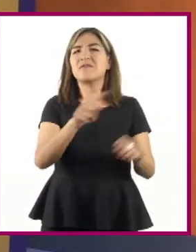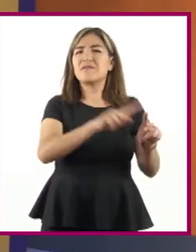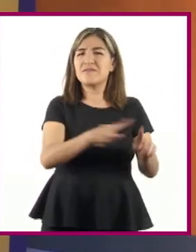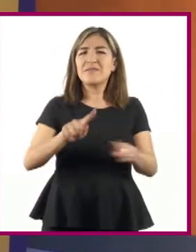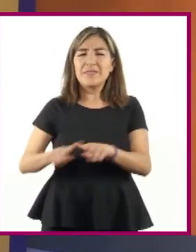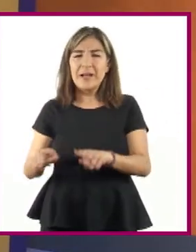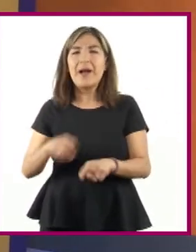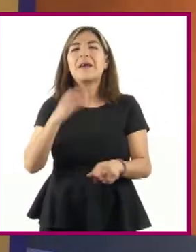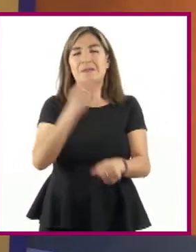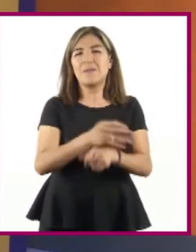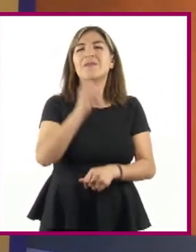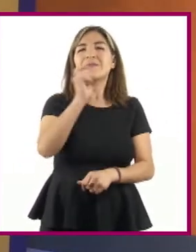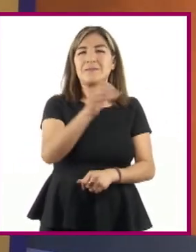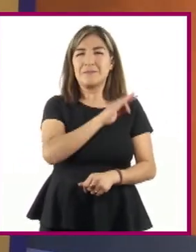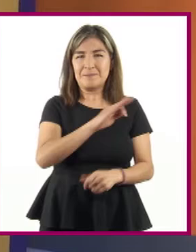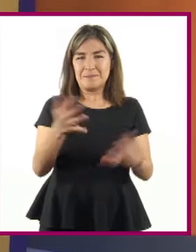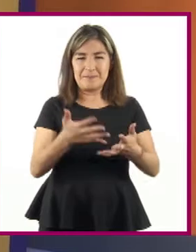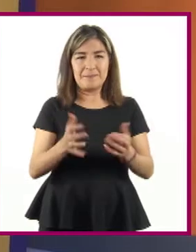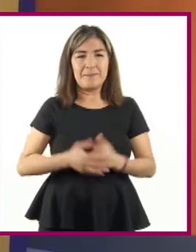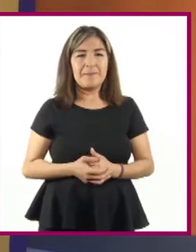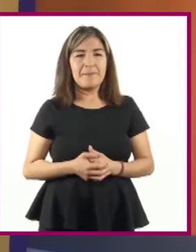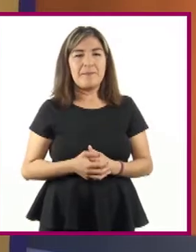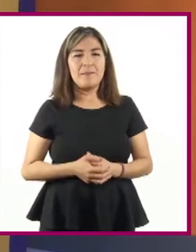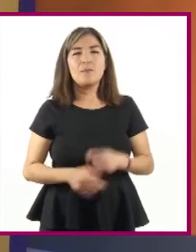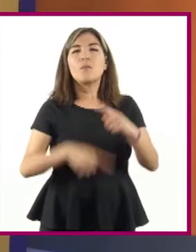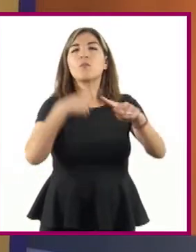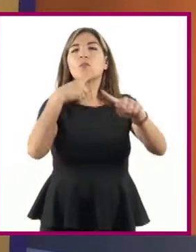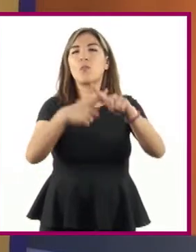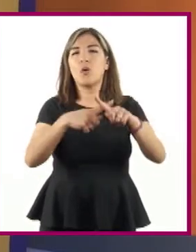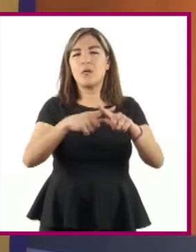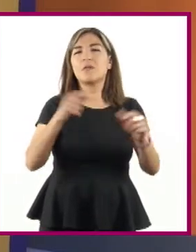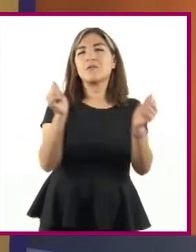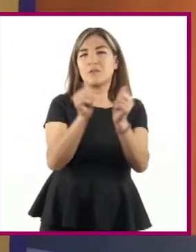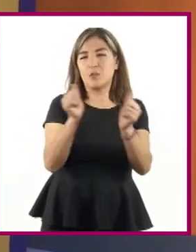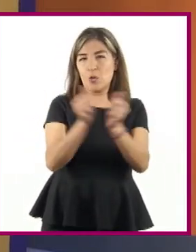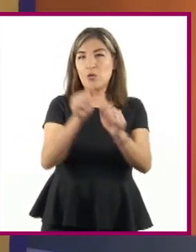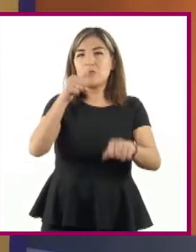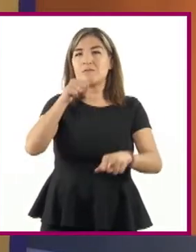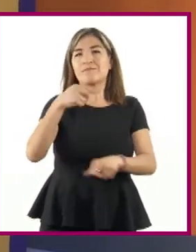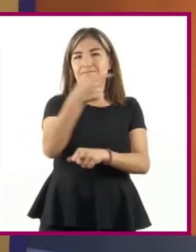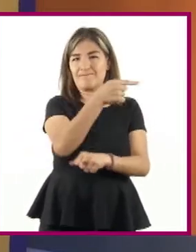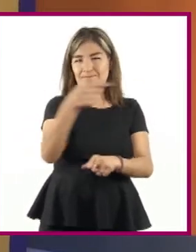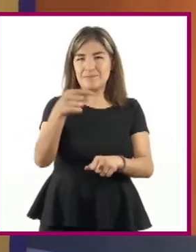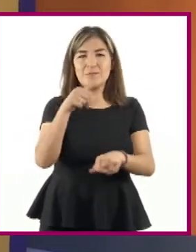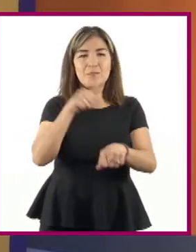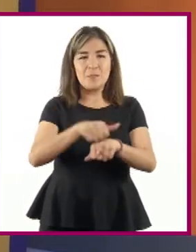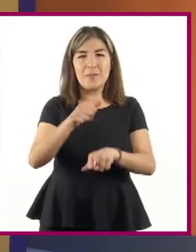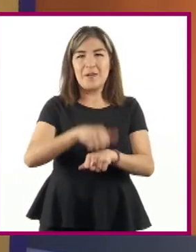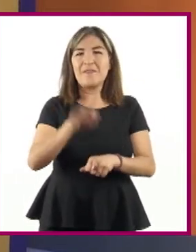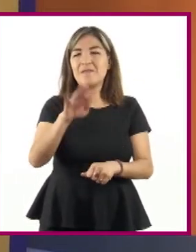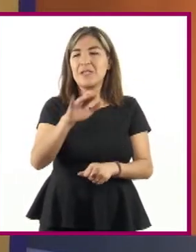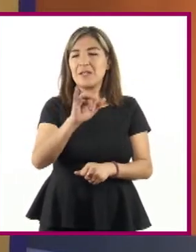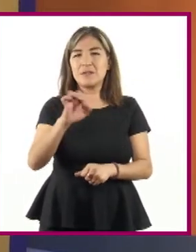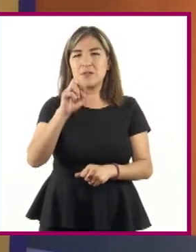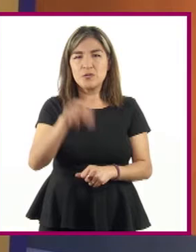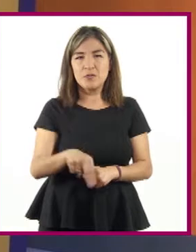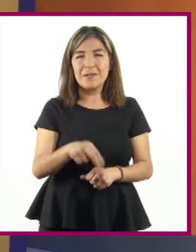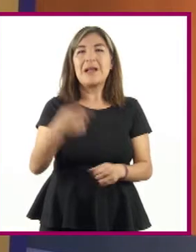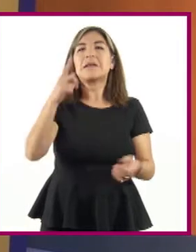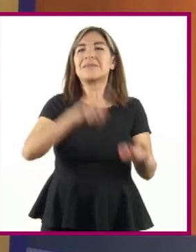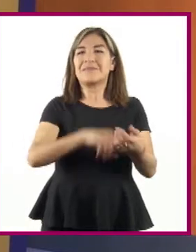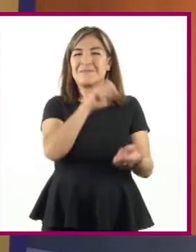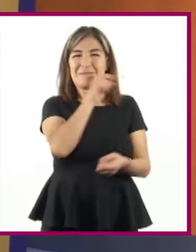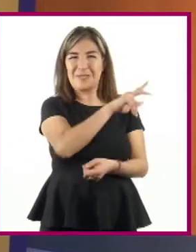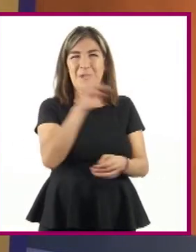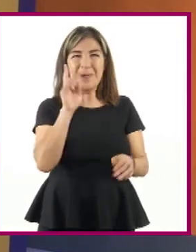que podemos hacer es resolver una multiplicación de fracciones. Pero a través de la técnica de los Akahai